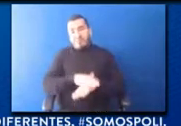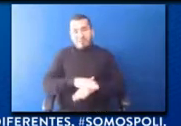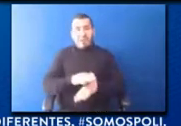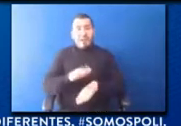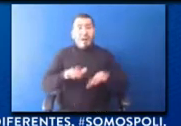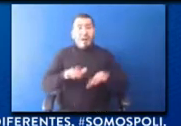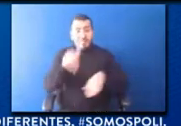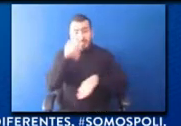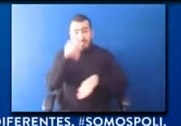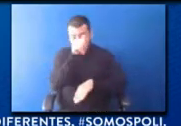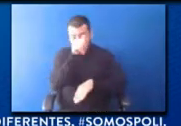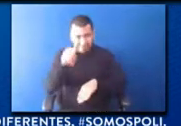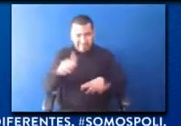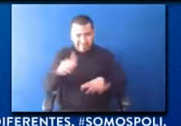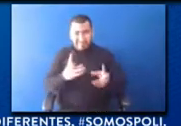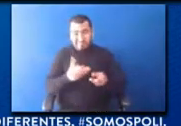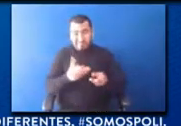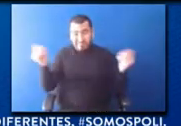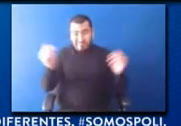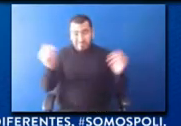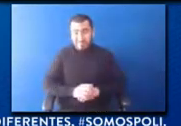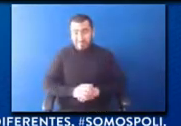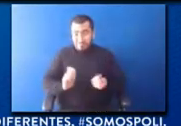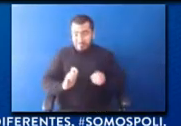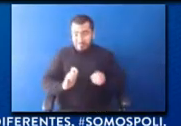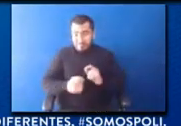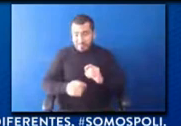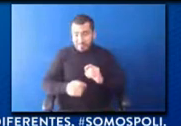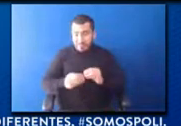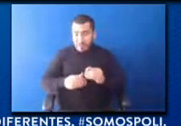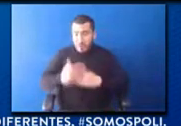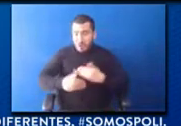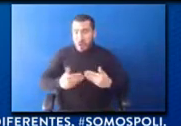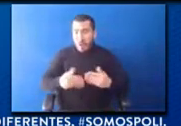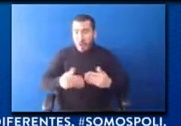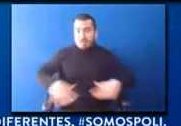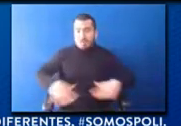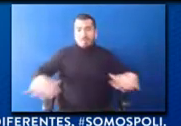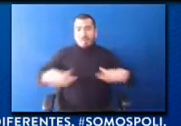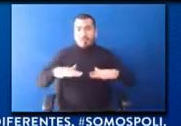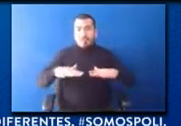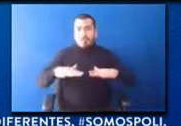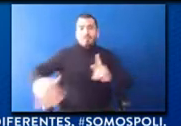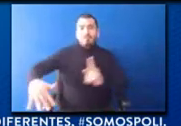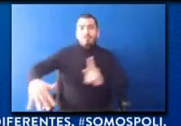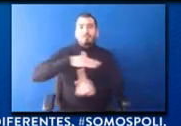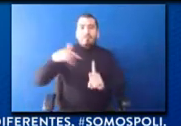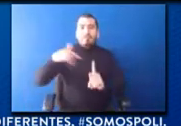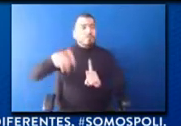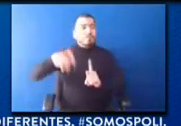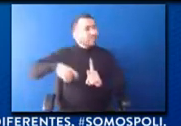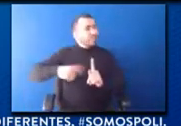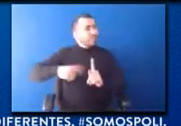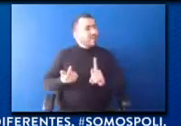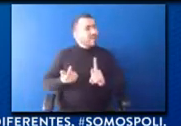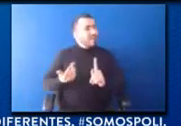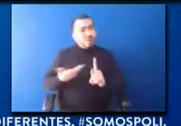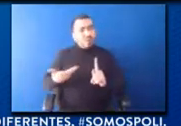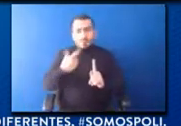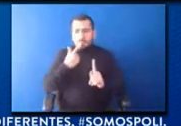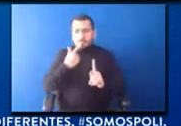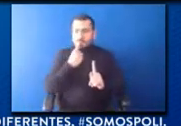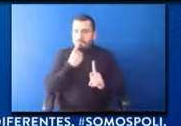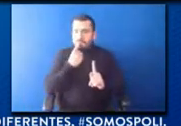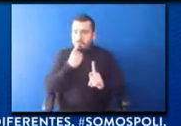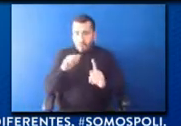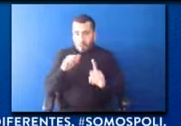se acabó. Se tiene que cambiar y avanzar a un entorno donde si yo necesito disponer de mis recursos a X hora desde cualquier lugar del